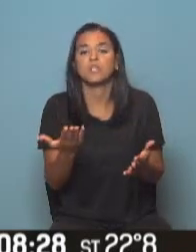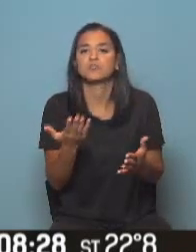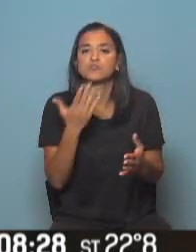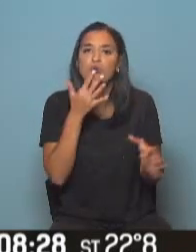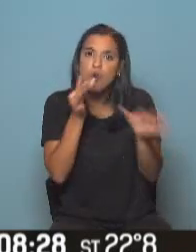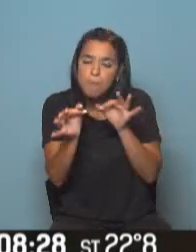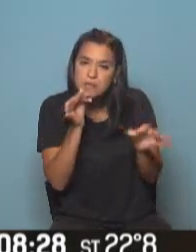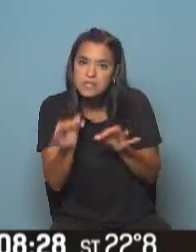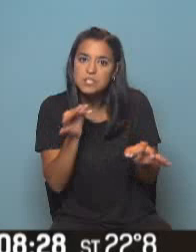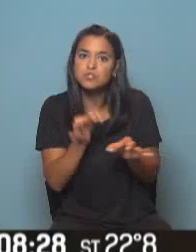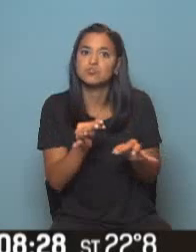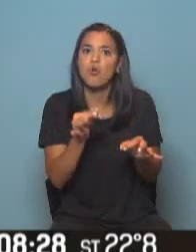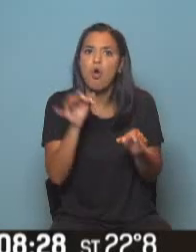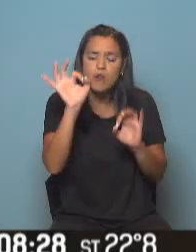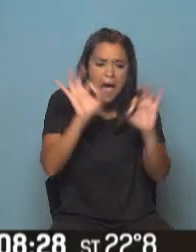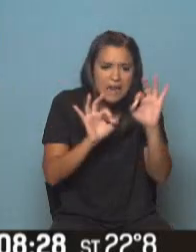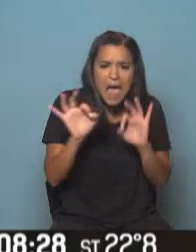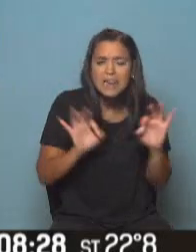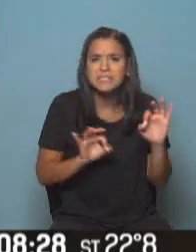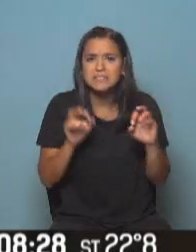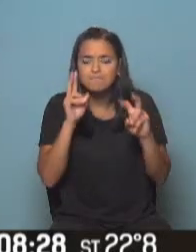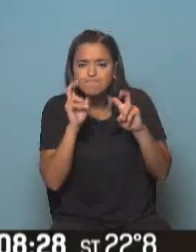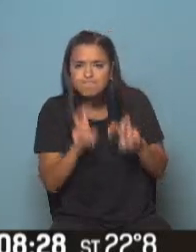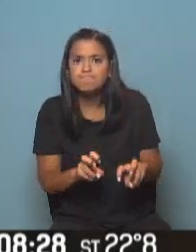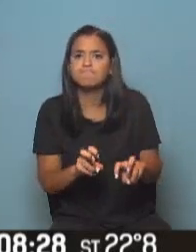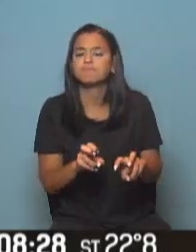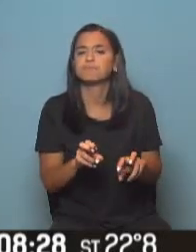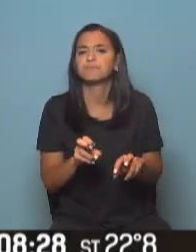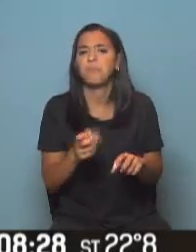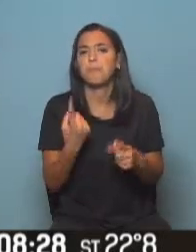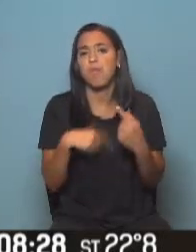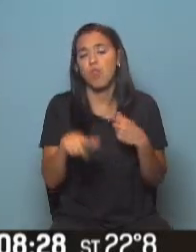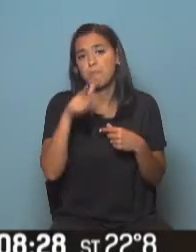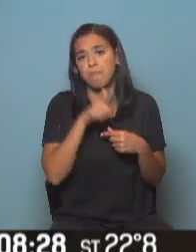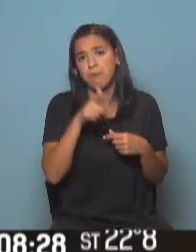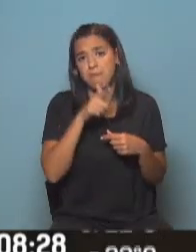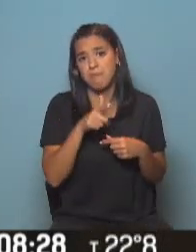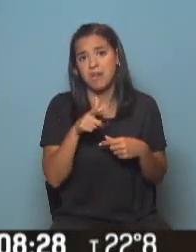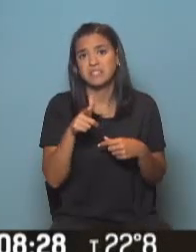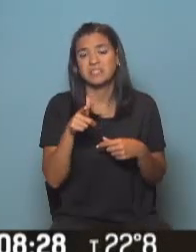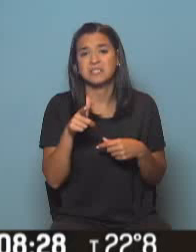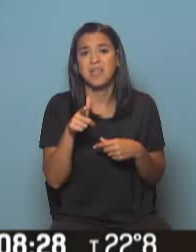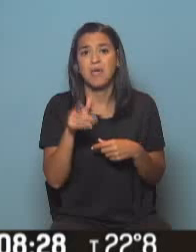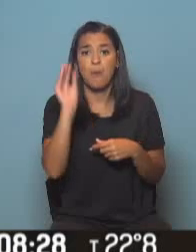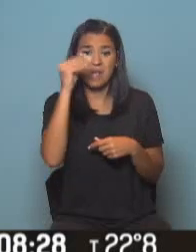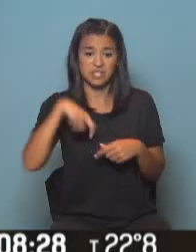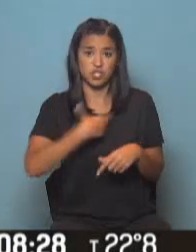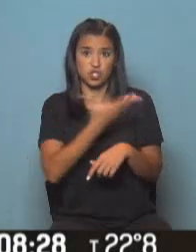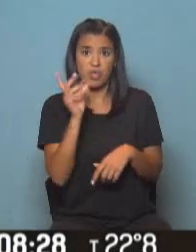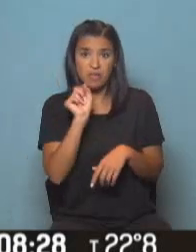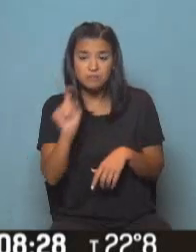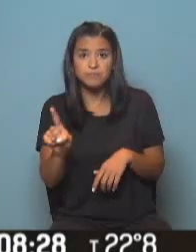y tanto tanto análisis el tema pero creo que la sociedad brasileña de alguna manera los